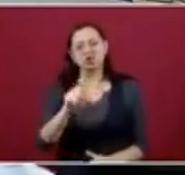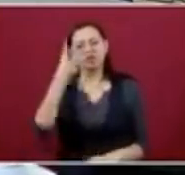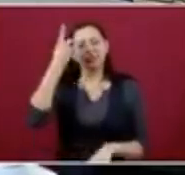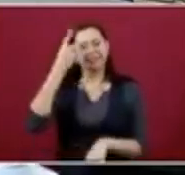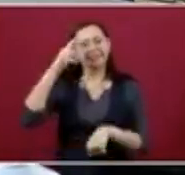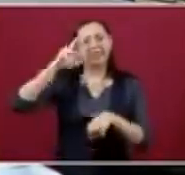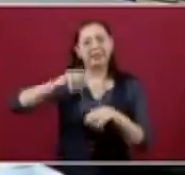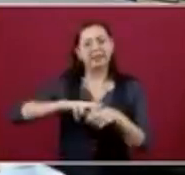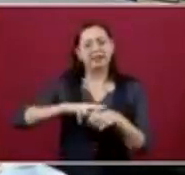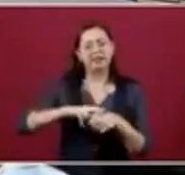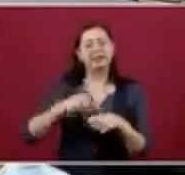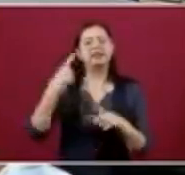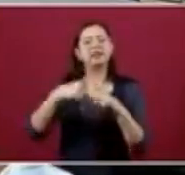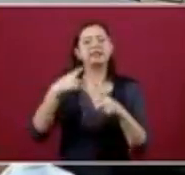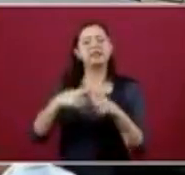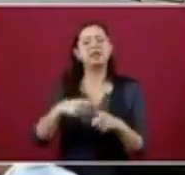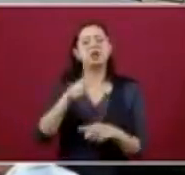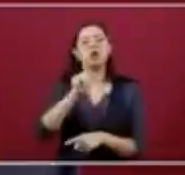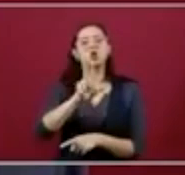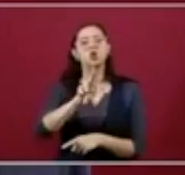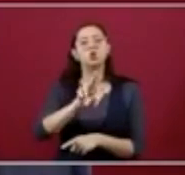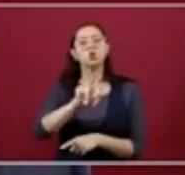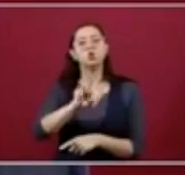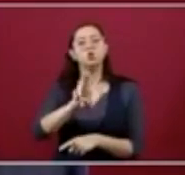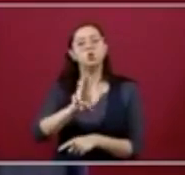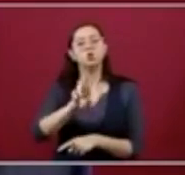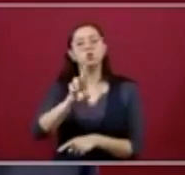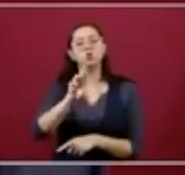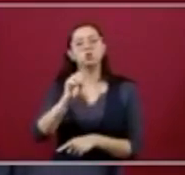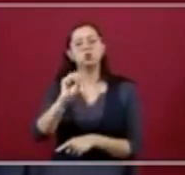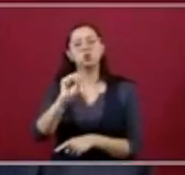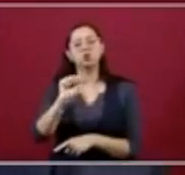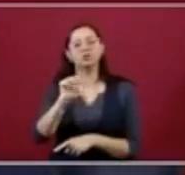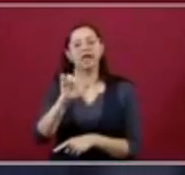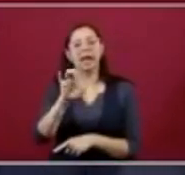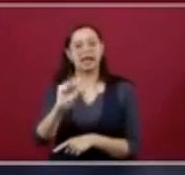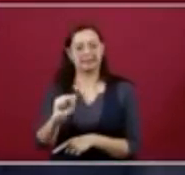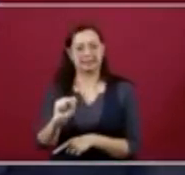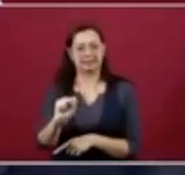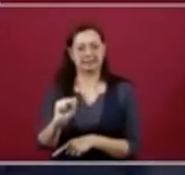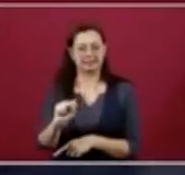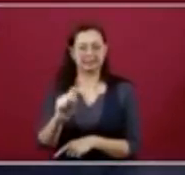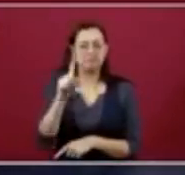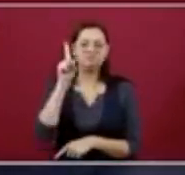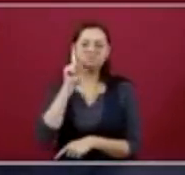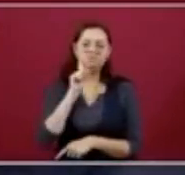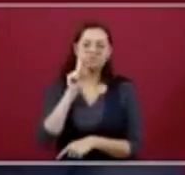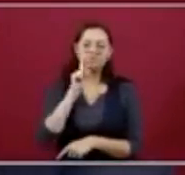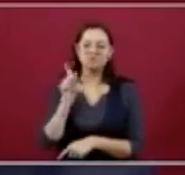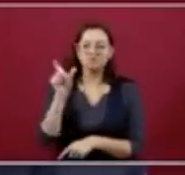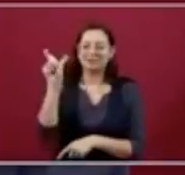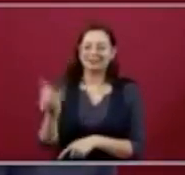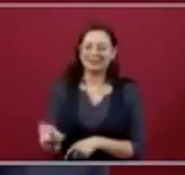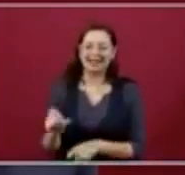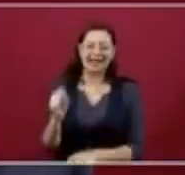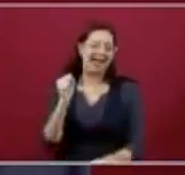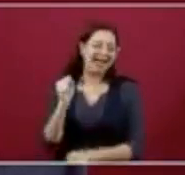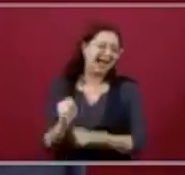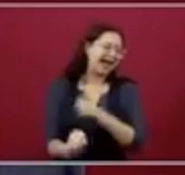es Luz Rosales, una mujer que ha trabajado durante muchos